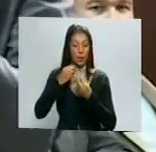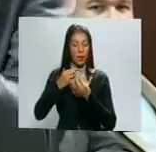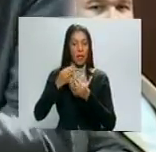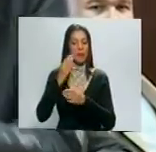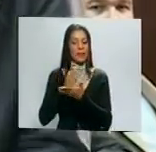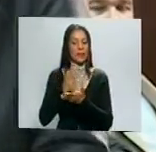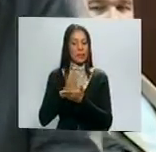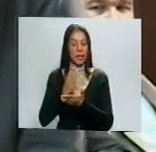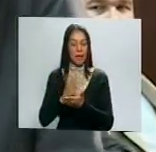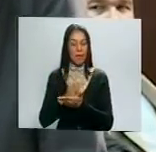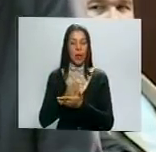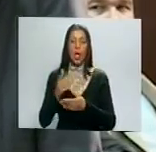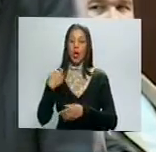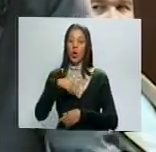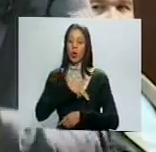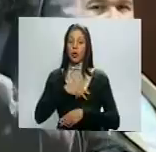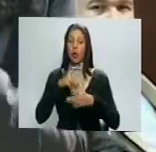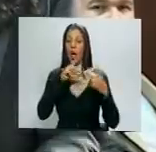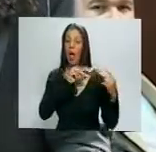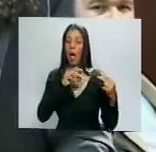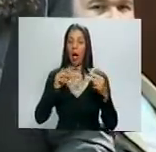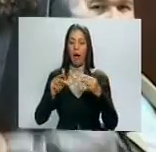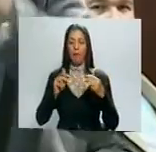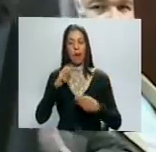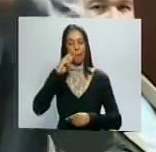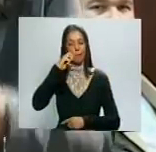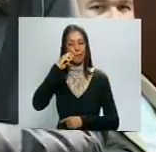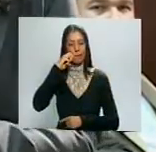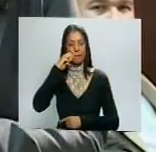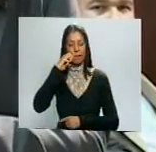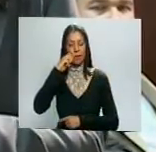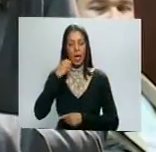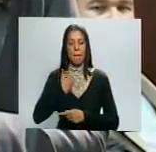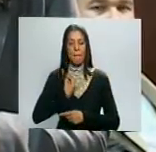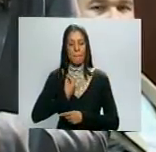Constantemente debatimos y vivimos y estamos